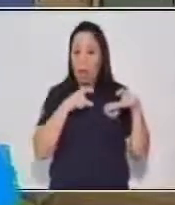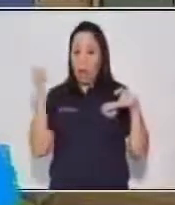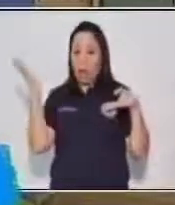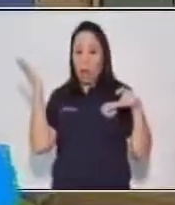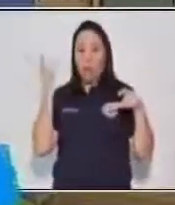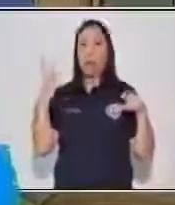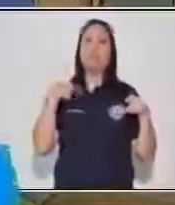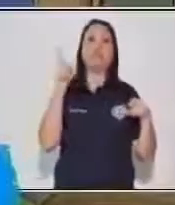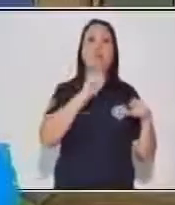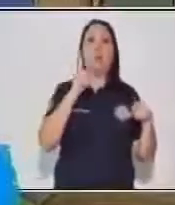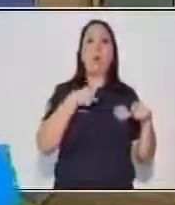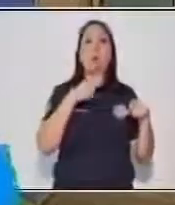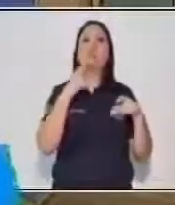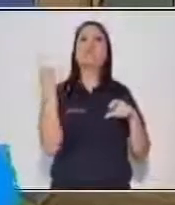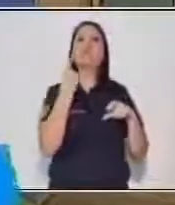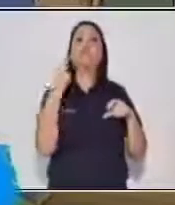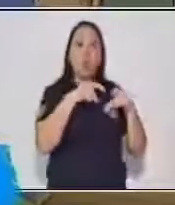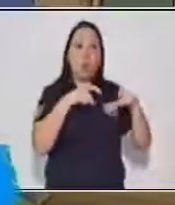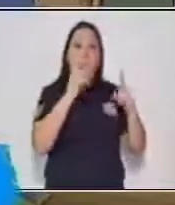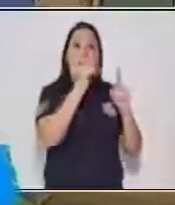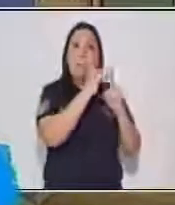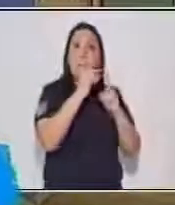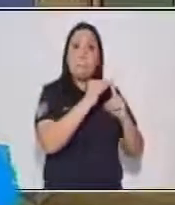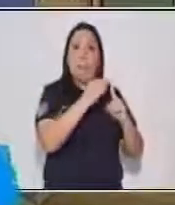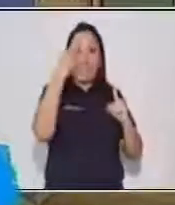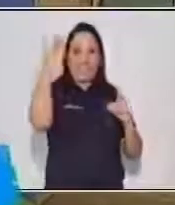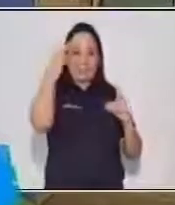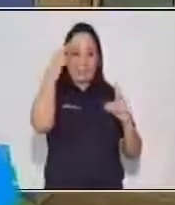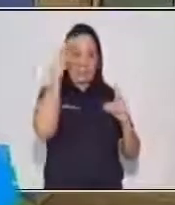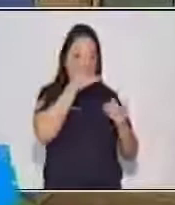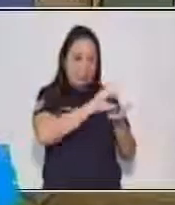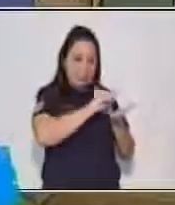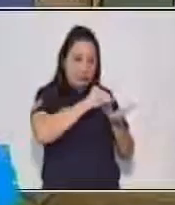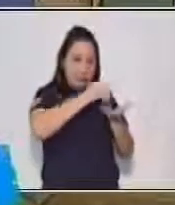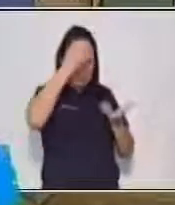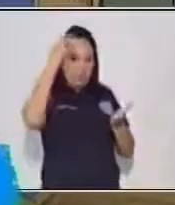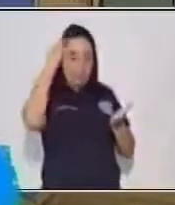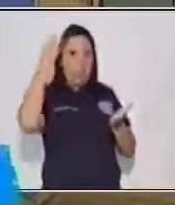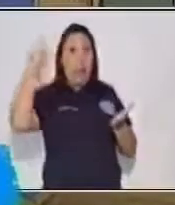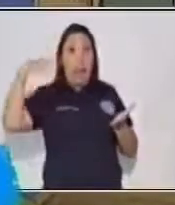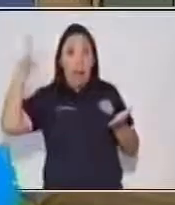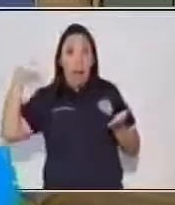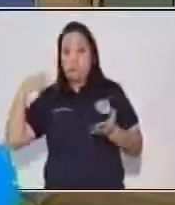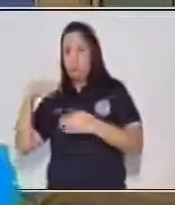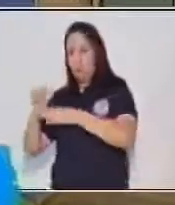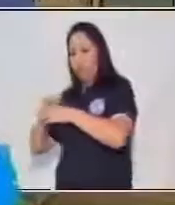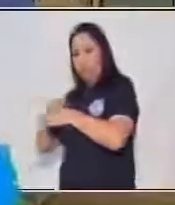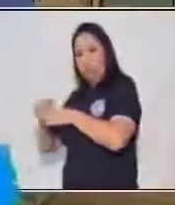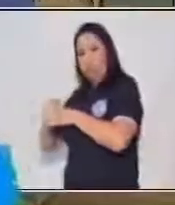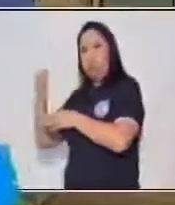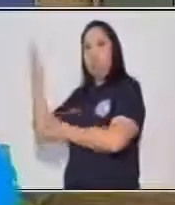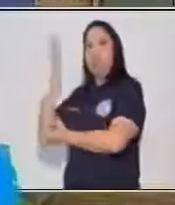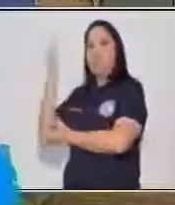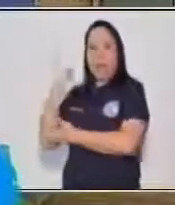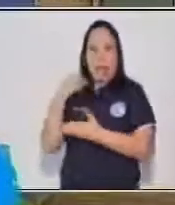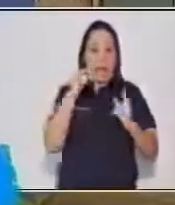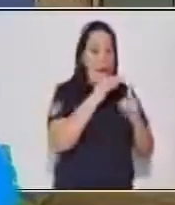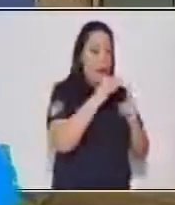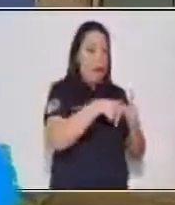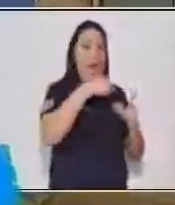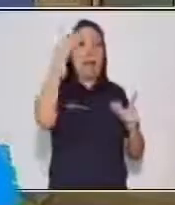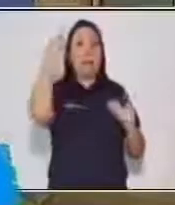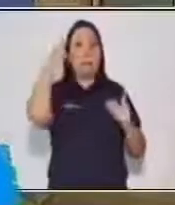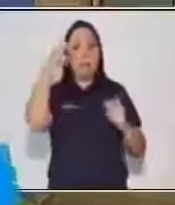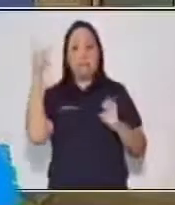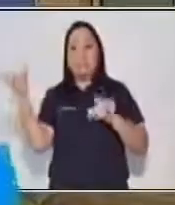porque solo debes colocar palabras que te recuerden qué es lo más importante que tú debes de explicar en